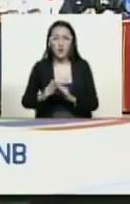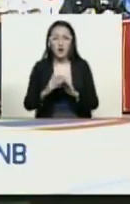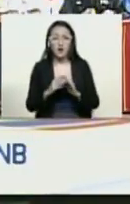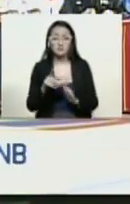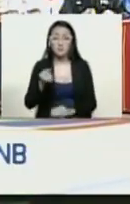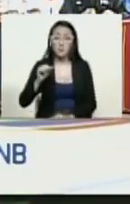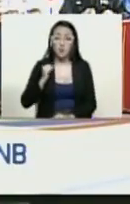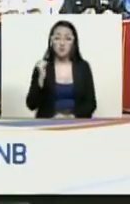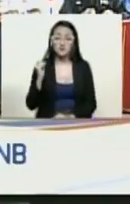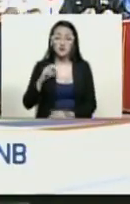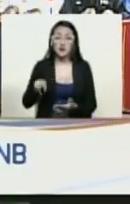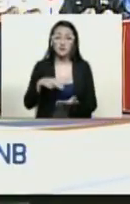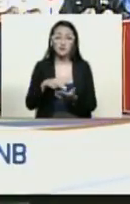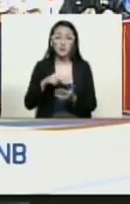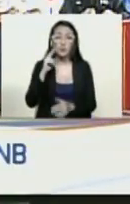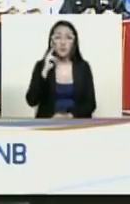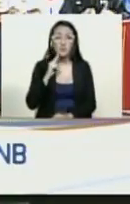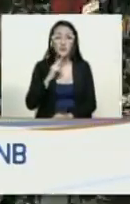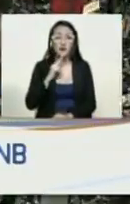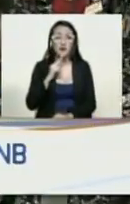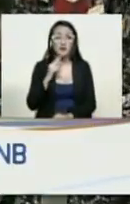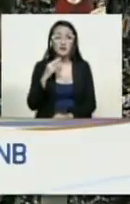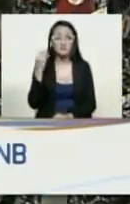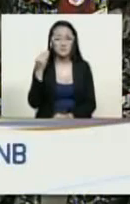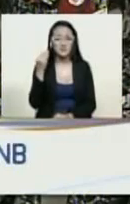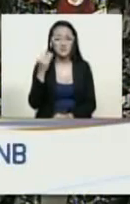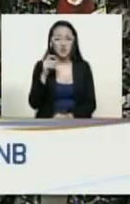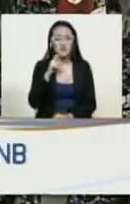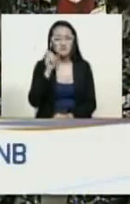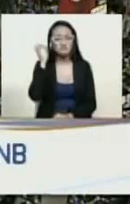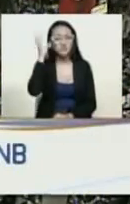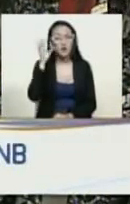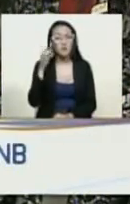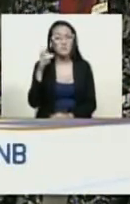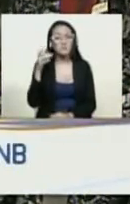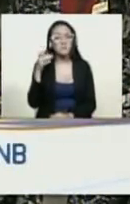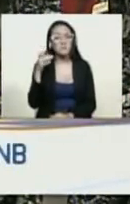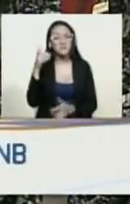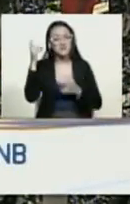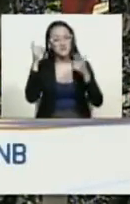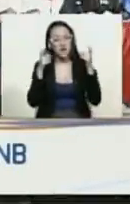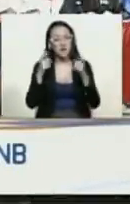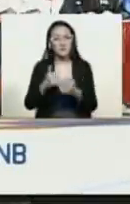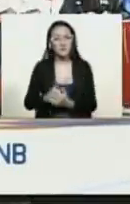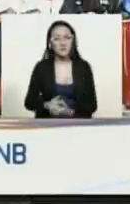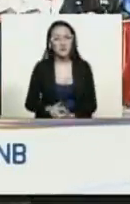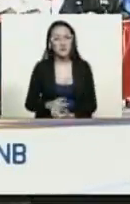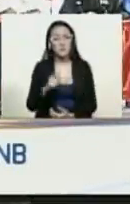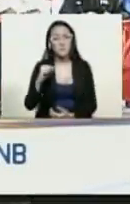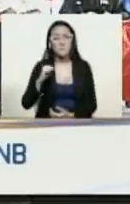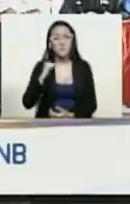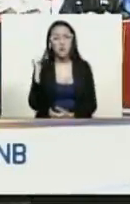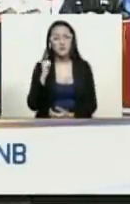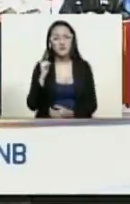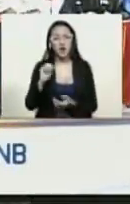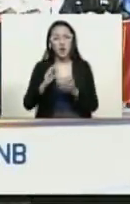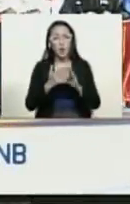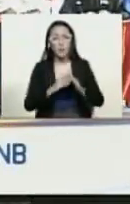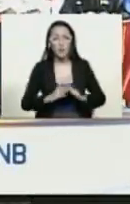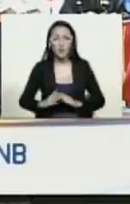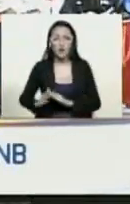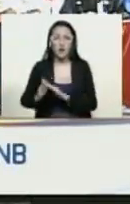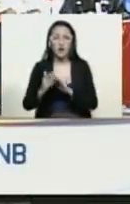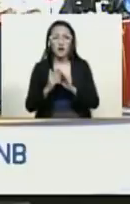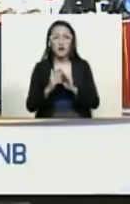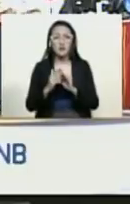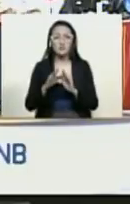porque la Policía Nacional Bolivariana fue diseñada y pensada por el comandante Chávez para que sea una policía comunal,